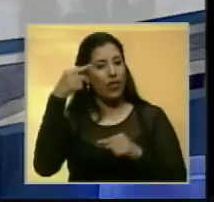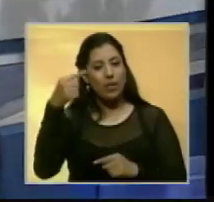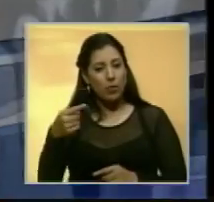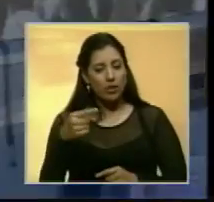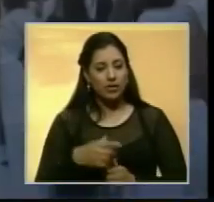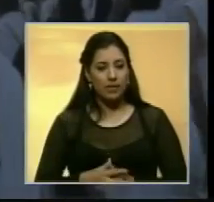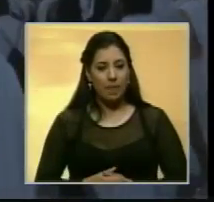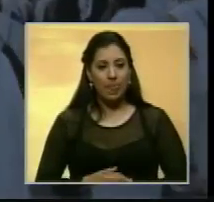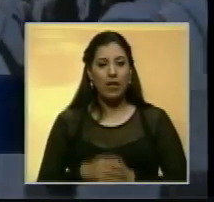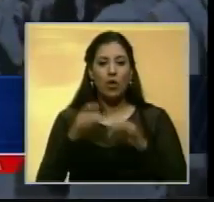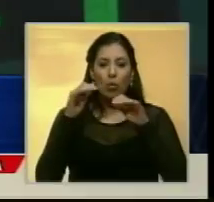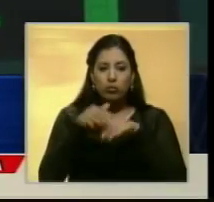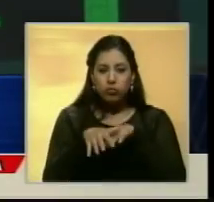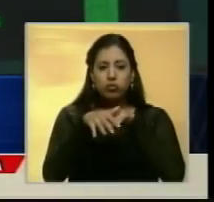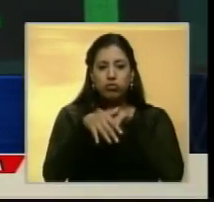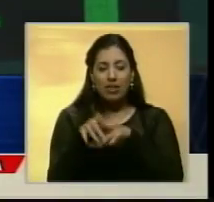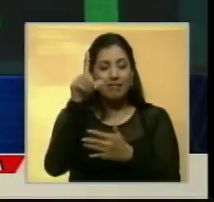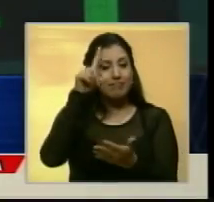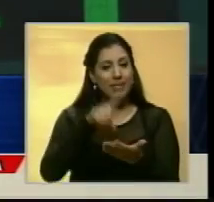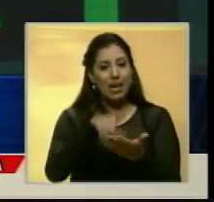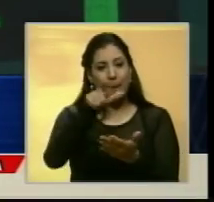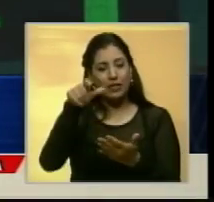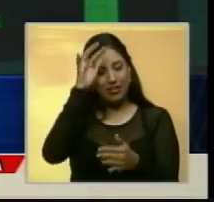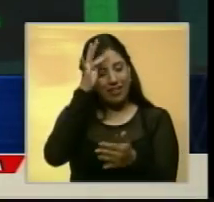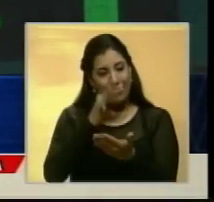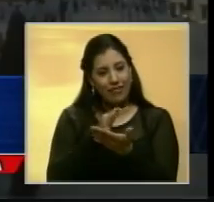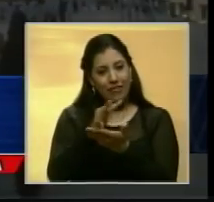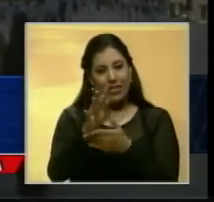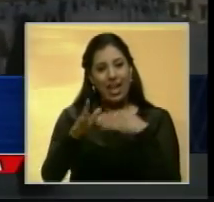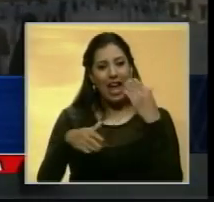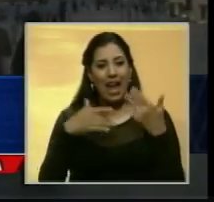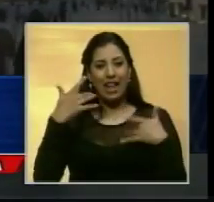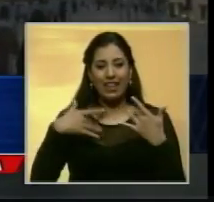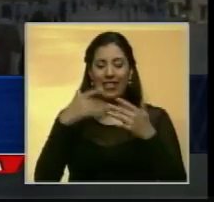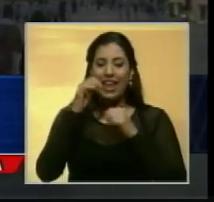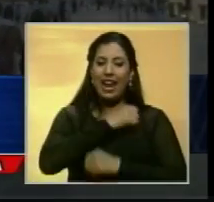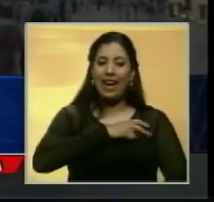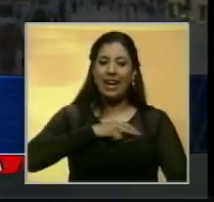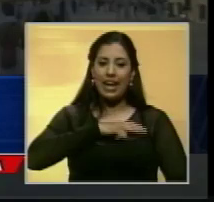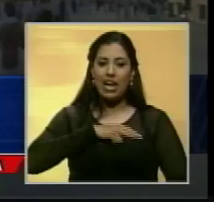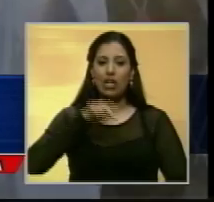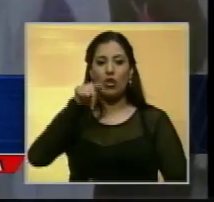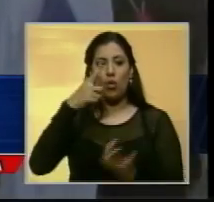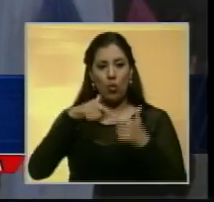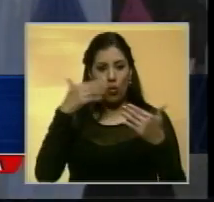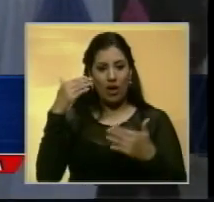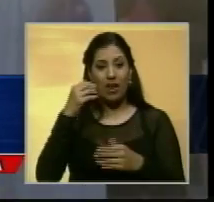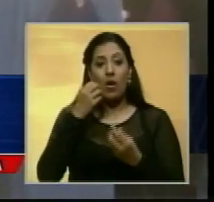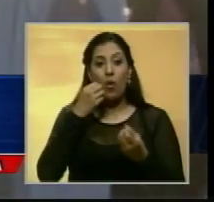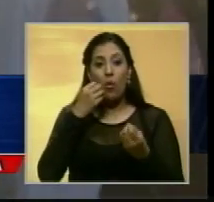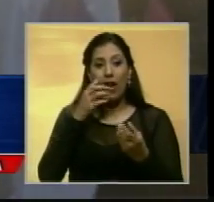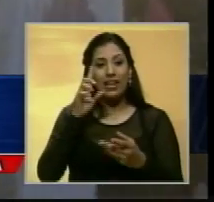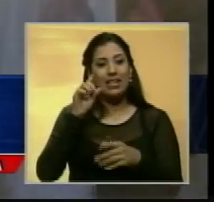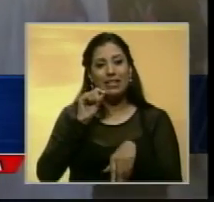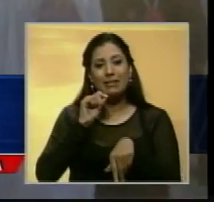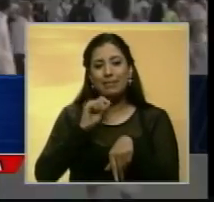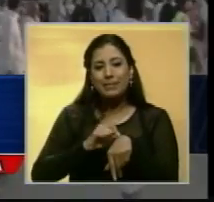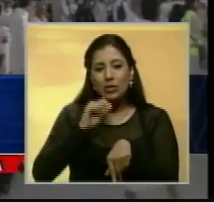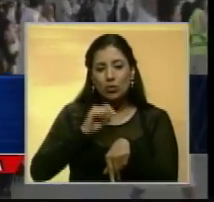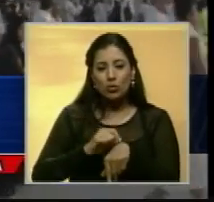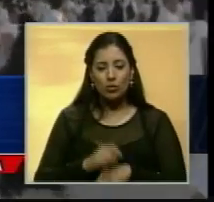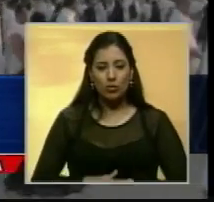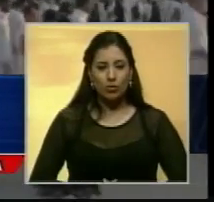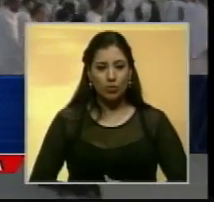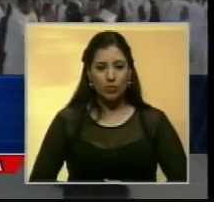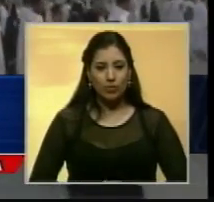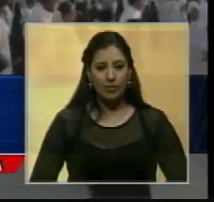regreso, peregrinación. Miles de fieles participaron en actos religiosos en la Meca. Los detalles en tan solo